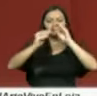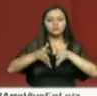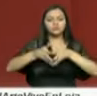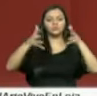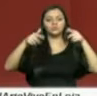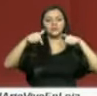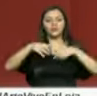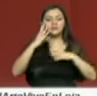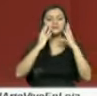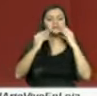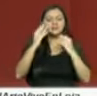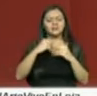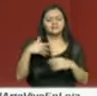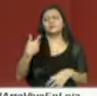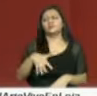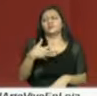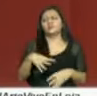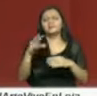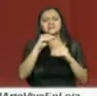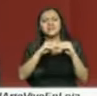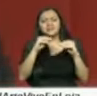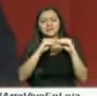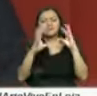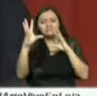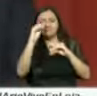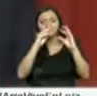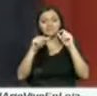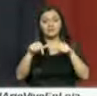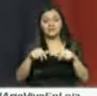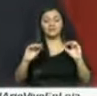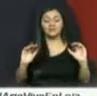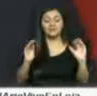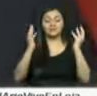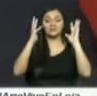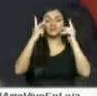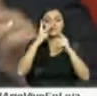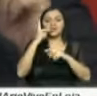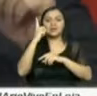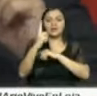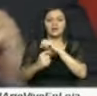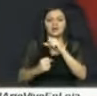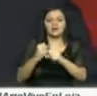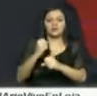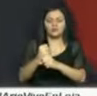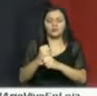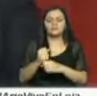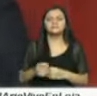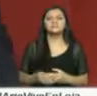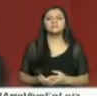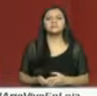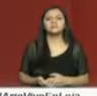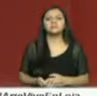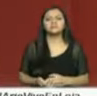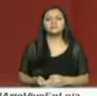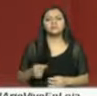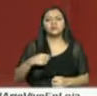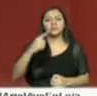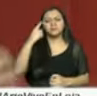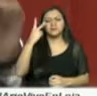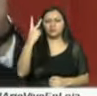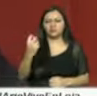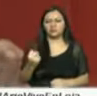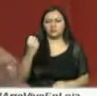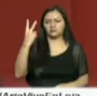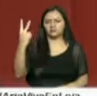esta experiencia, vaya si hemos aprendido. El festival será anual, en un momento dado pensamos hacerlo bianual,